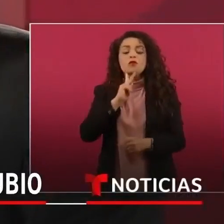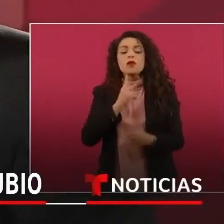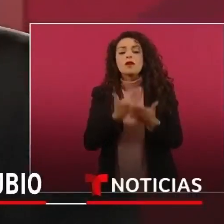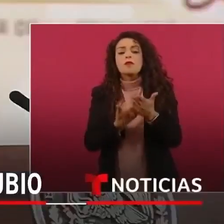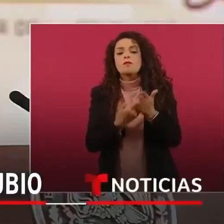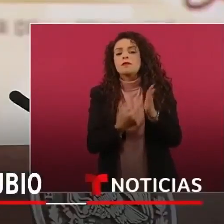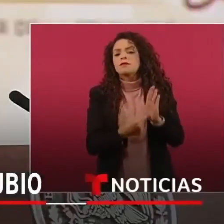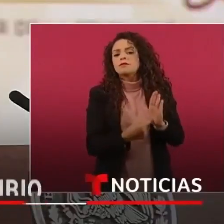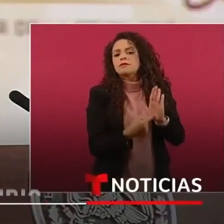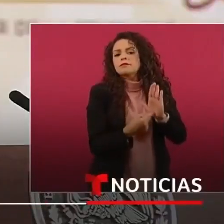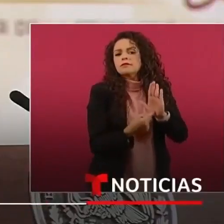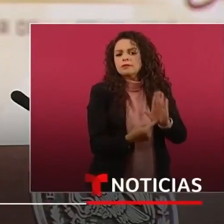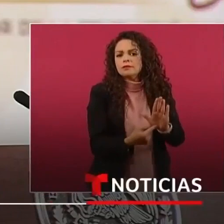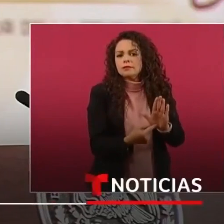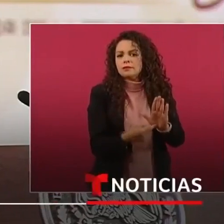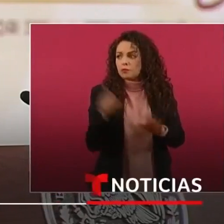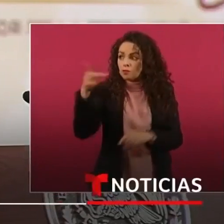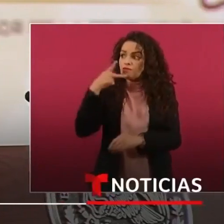Porque yo sí tengo pruebas